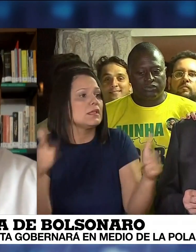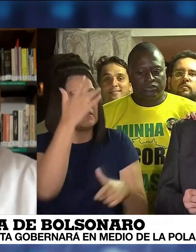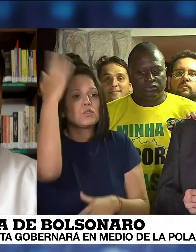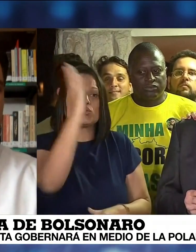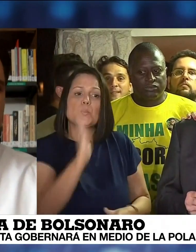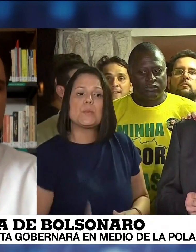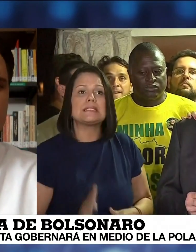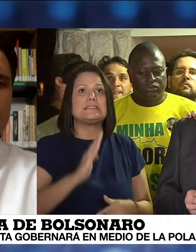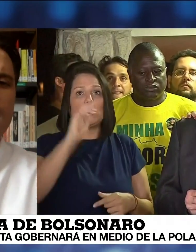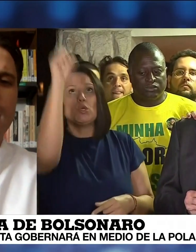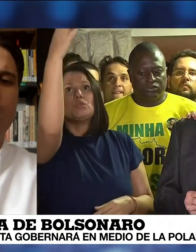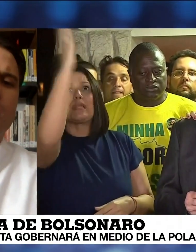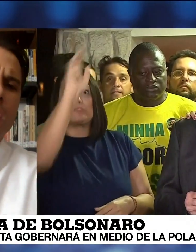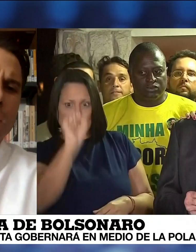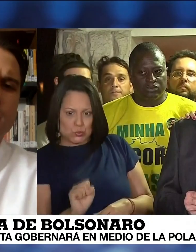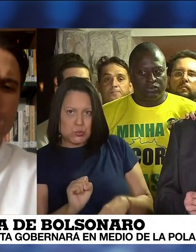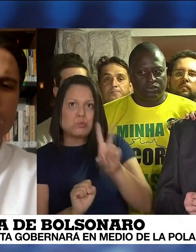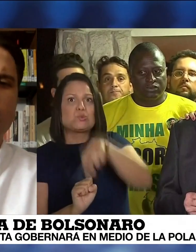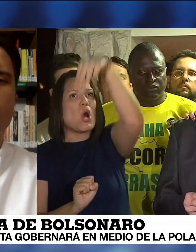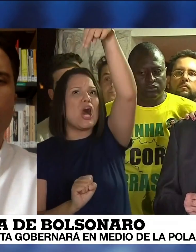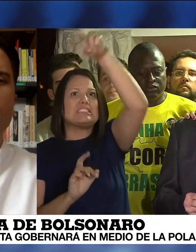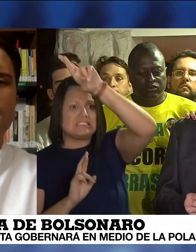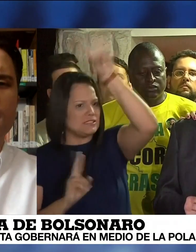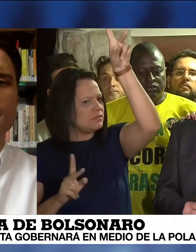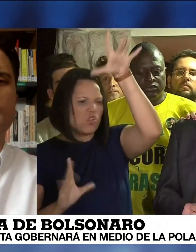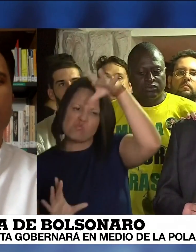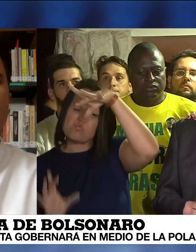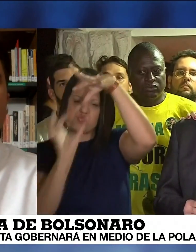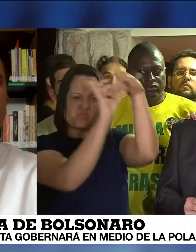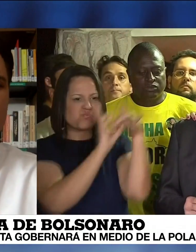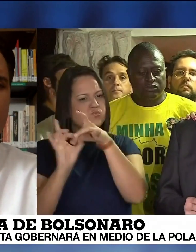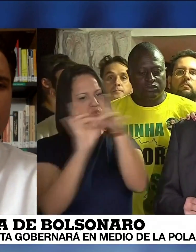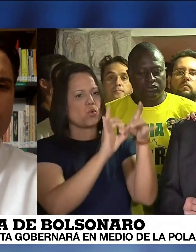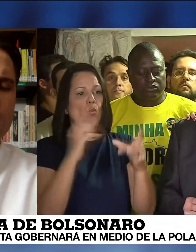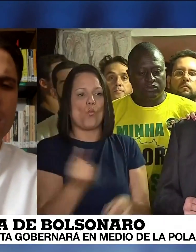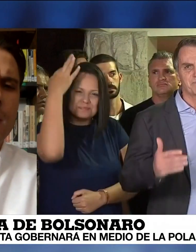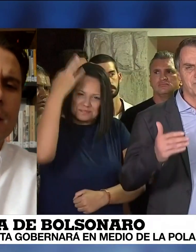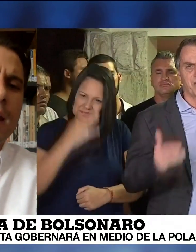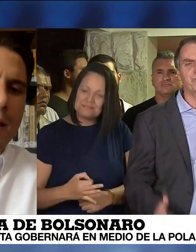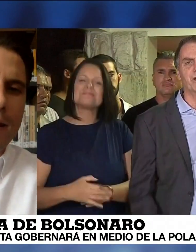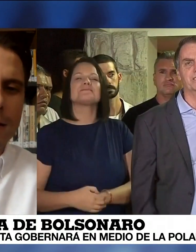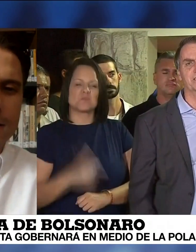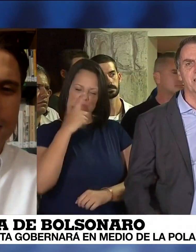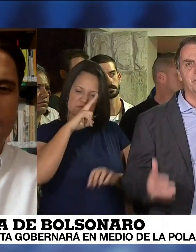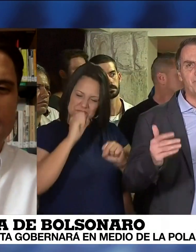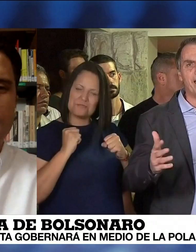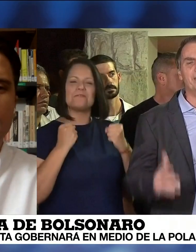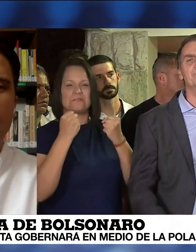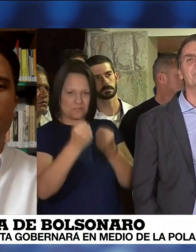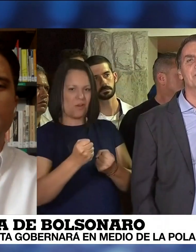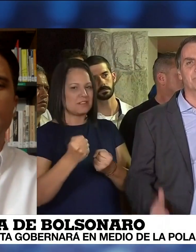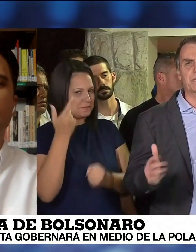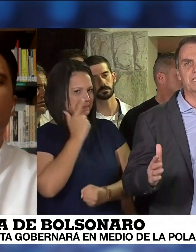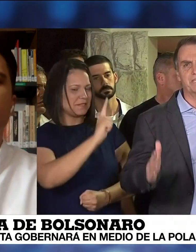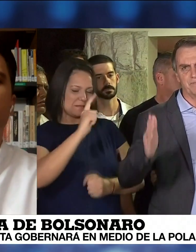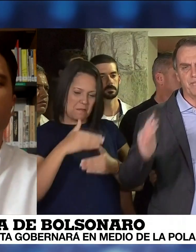brasilera aunque sí hizo algunas críticas a las urnas electrónicas y la realidad es que en brasil el presidente